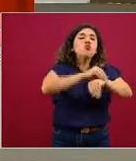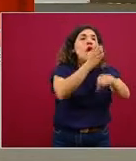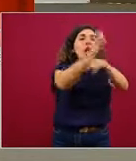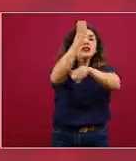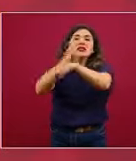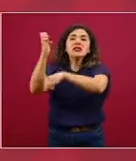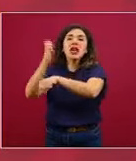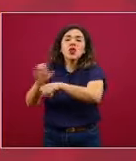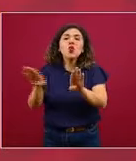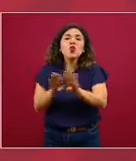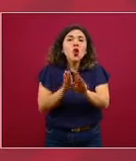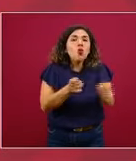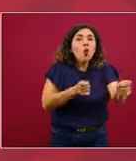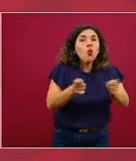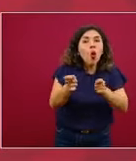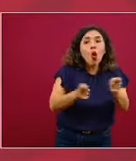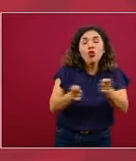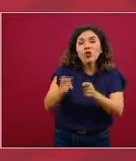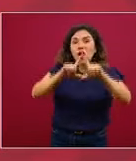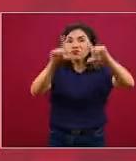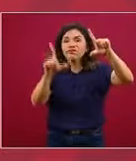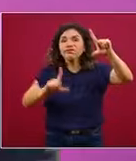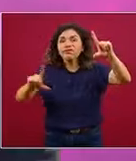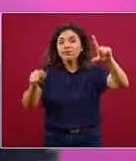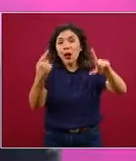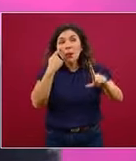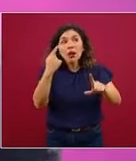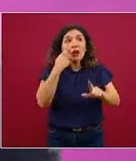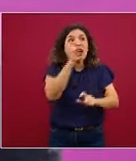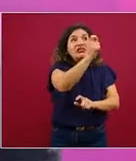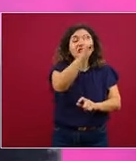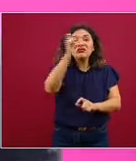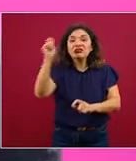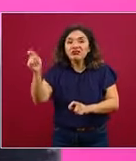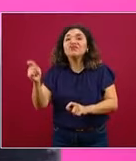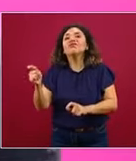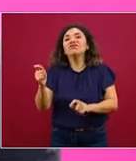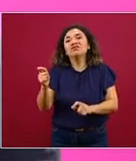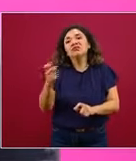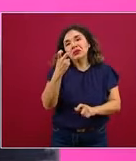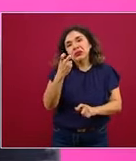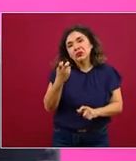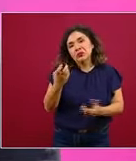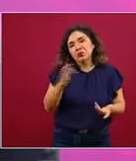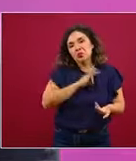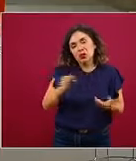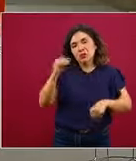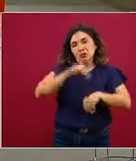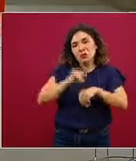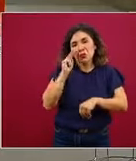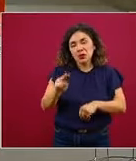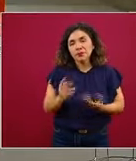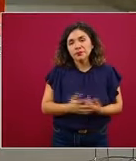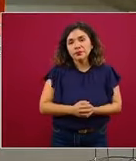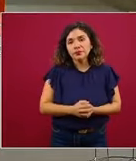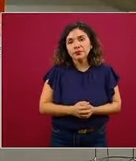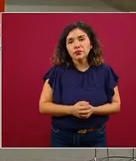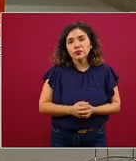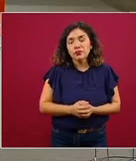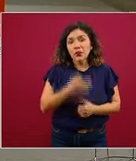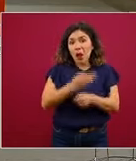es decir, lo que sucede en todo el territorio nacional, así lo permita. Lógicamente, lo que